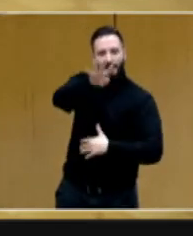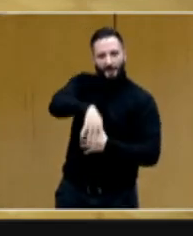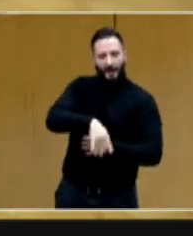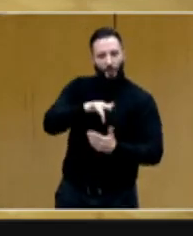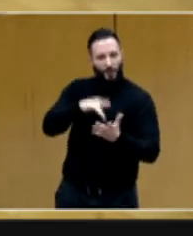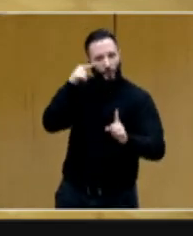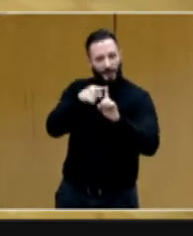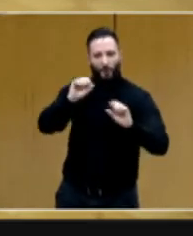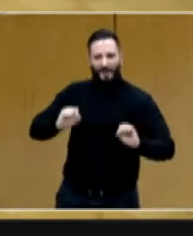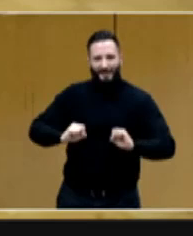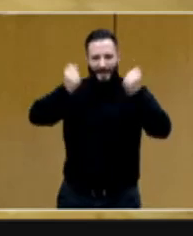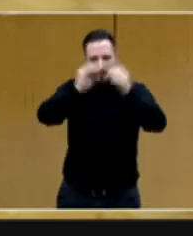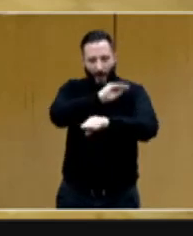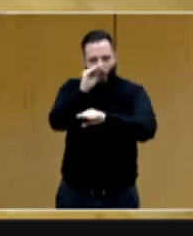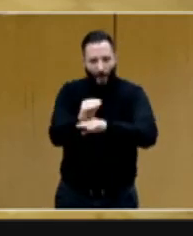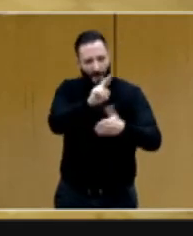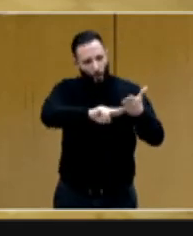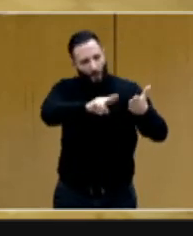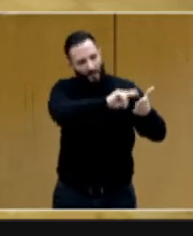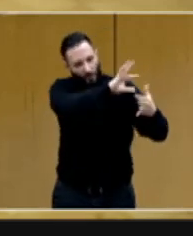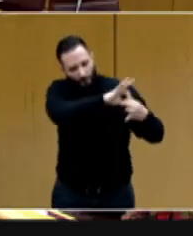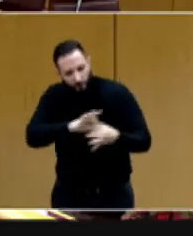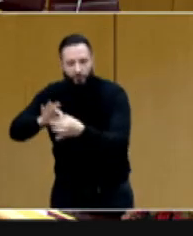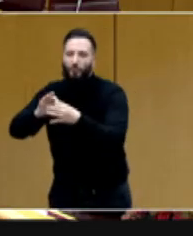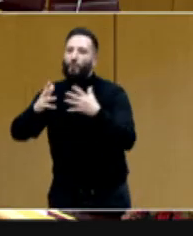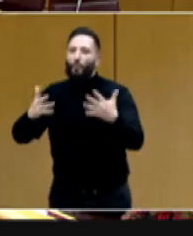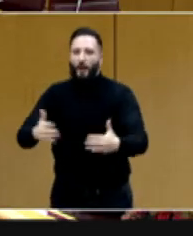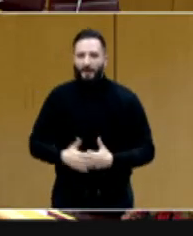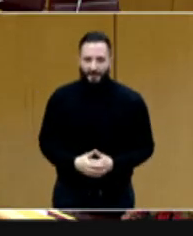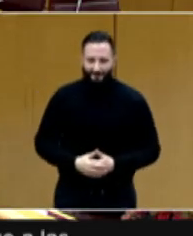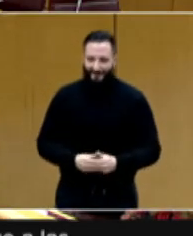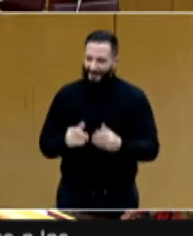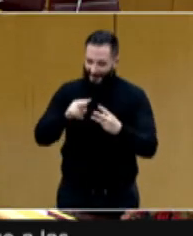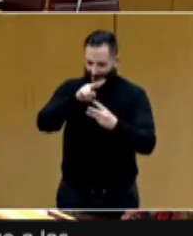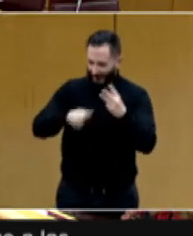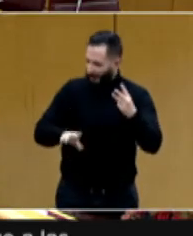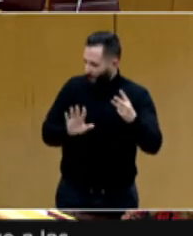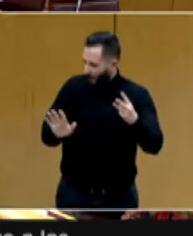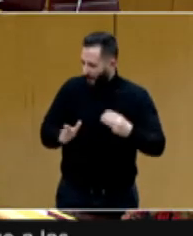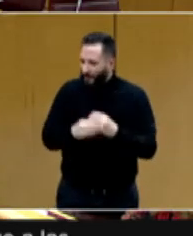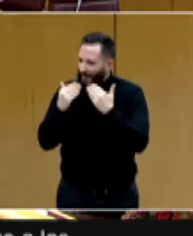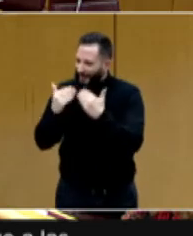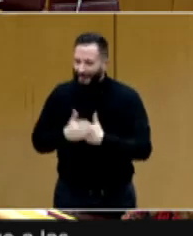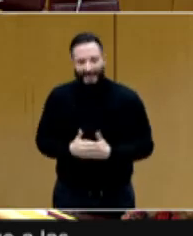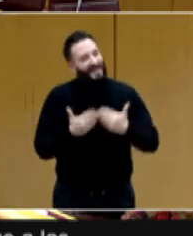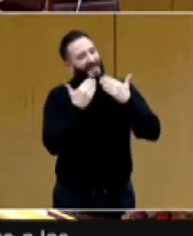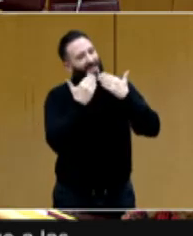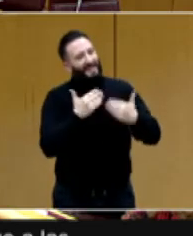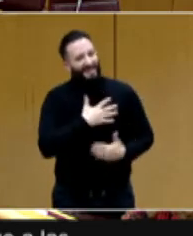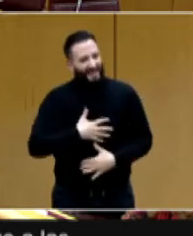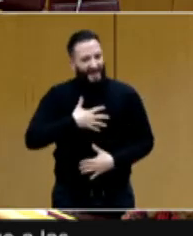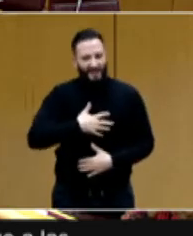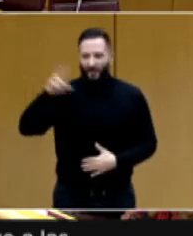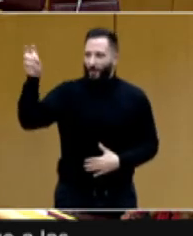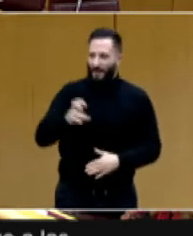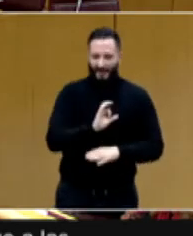convención Bueno pues ahí está Muchas gracias Pues muchas gracias y encantado de estar en el senado y encantado de participar en